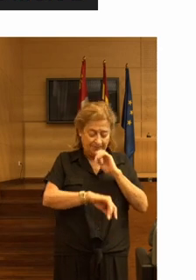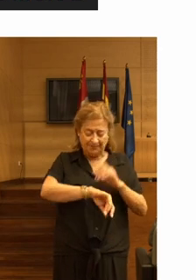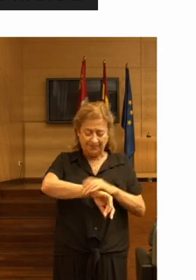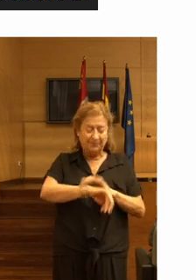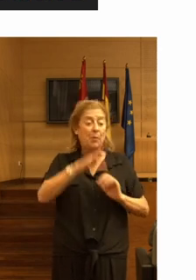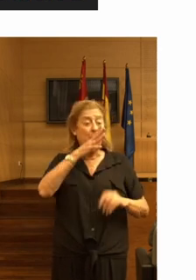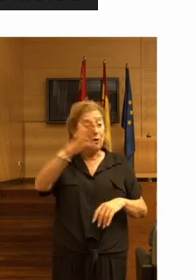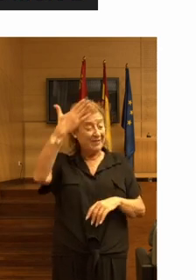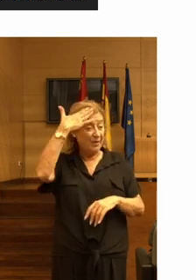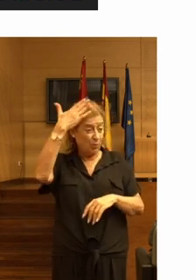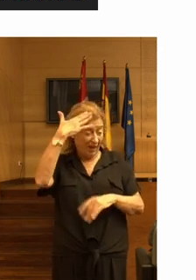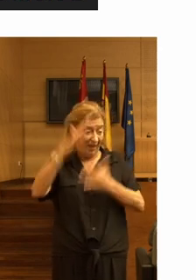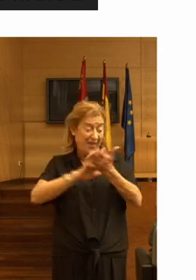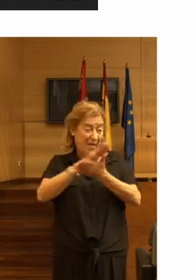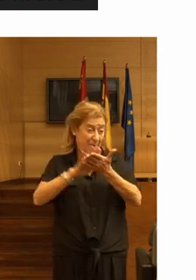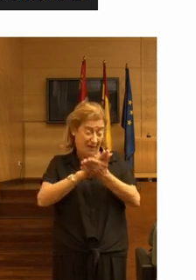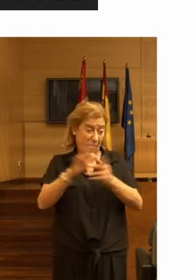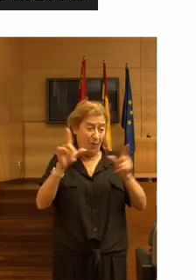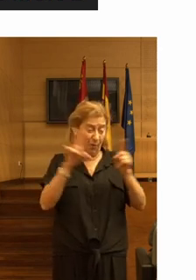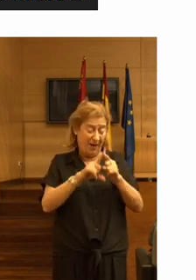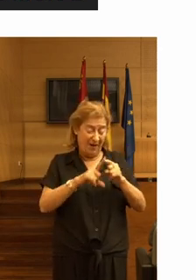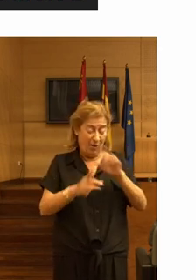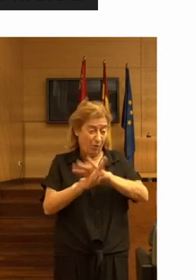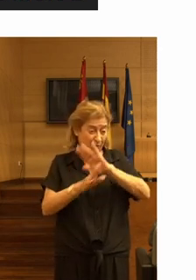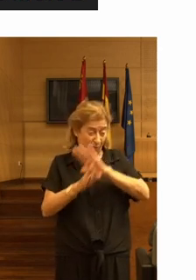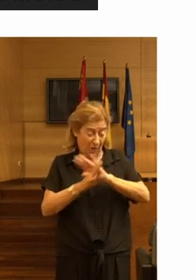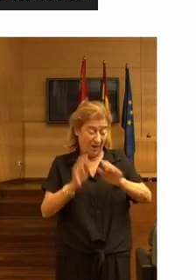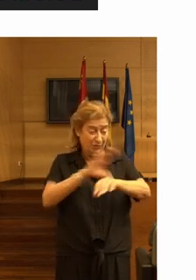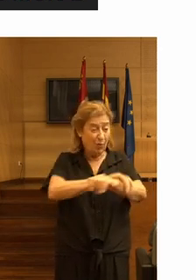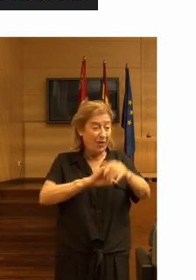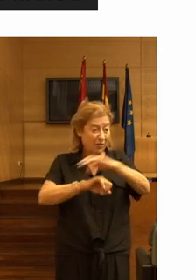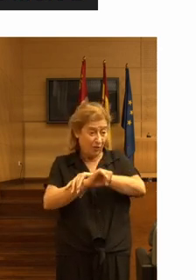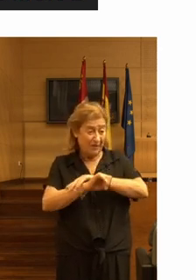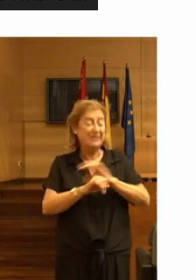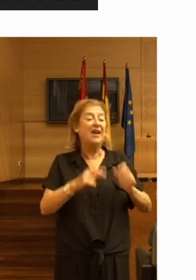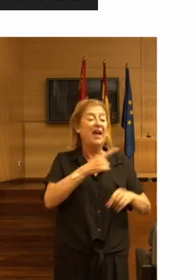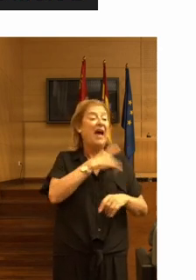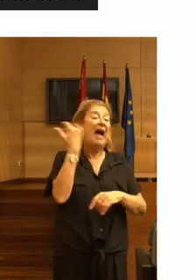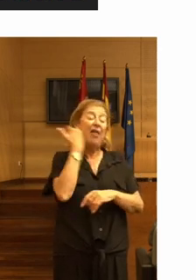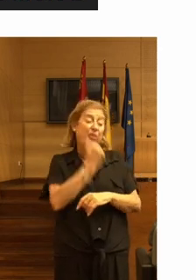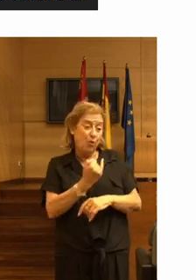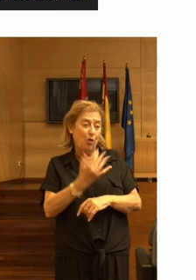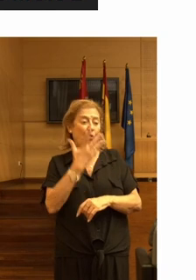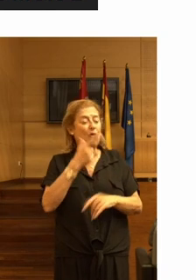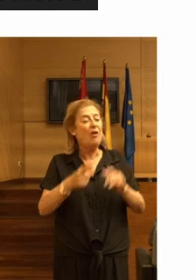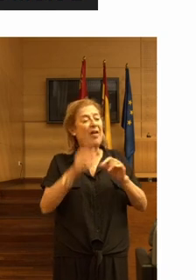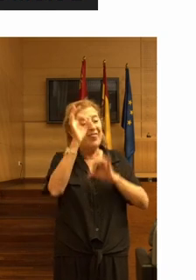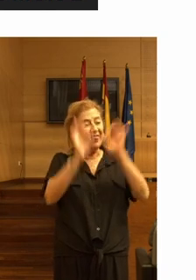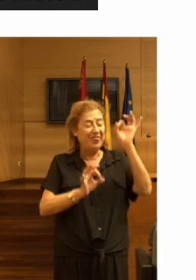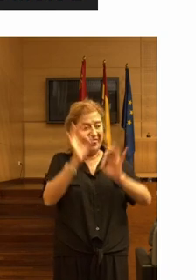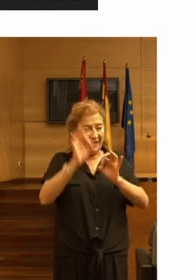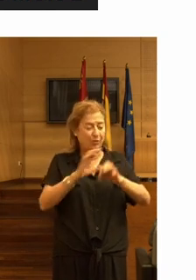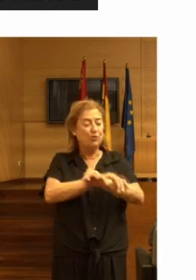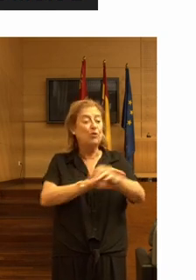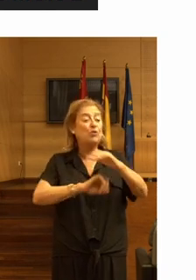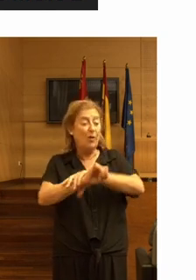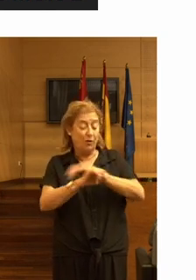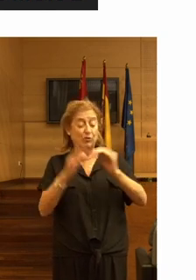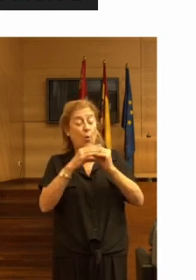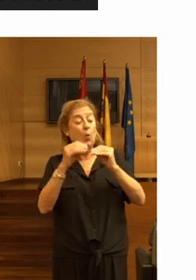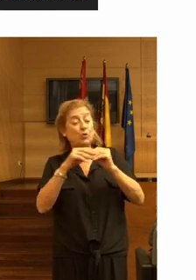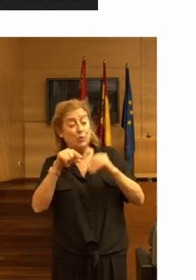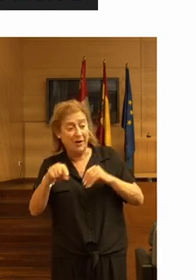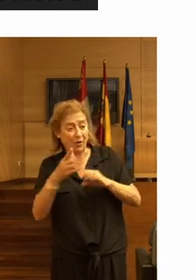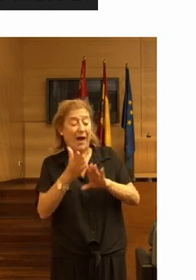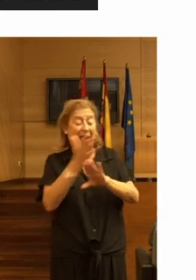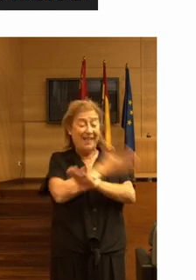Por titularidad, hablando de las prevalencias de sujeciones, en azul los datos de prevalencia, porcentaje de sujeciones en relación al usuario